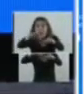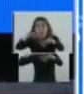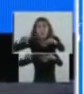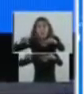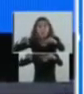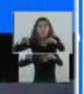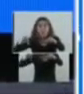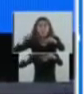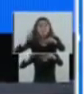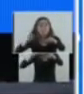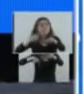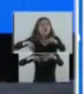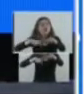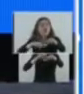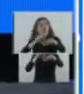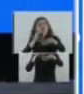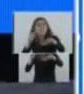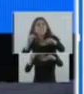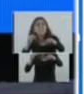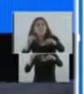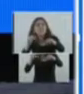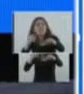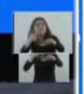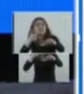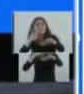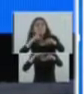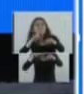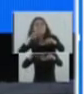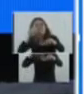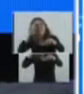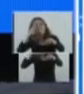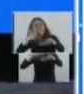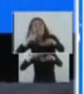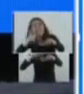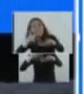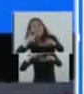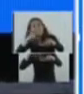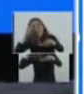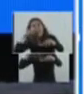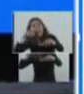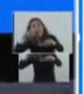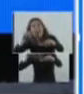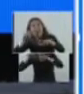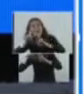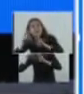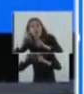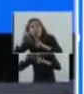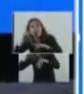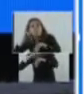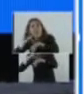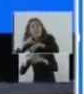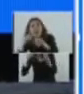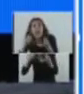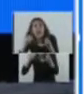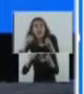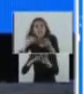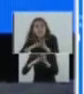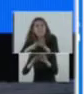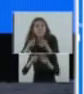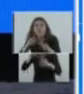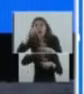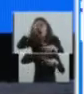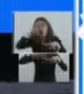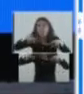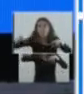desliz, si se quiere, un poco autoritario, y que tiene que ver con la idea del adoctrinamiento. Solamente hablamos